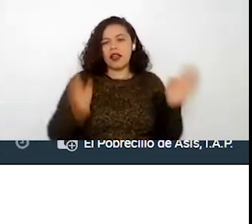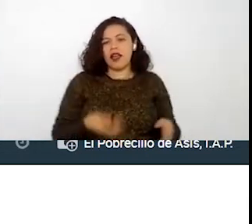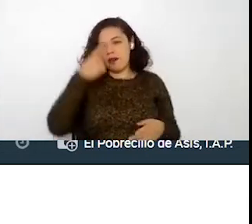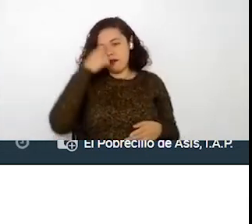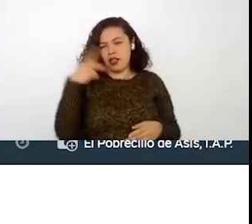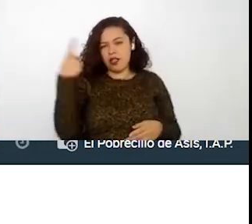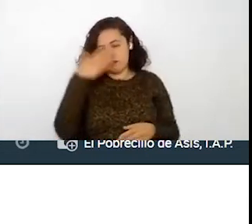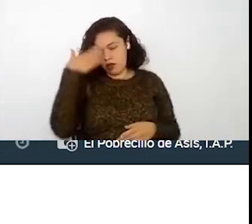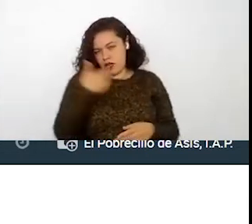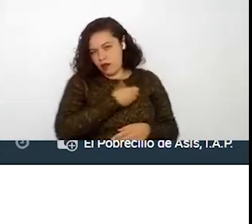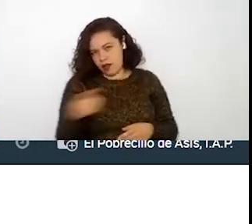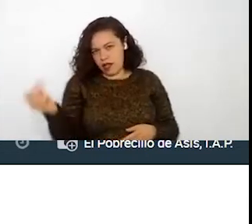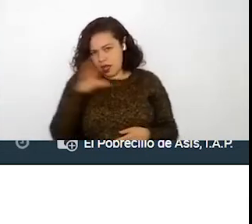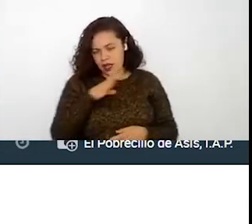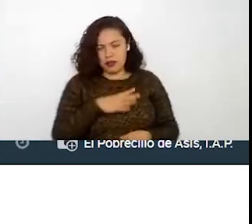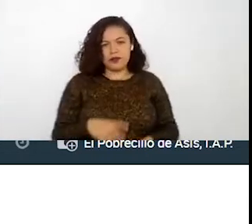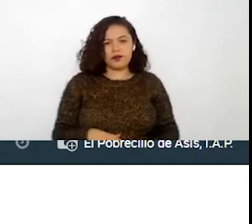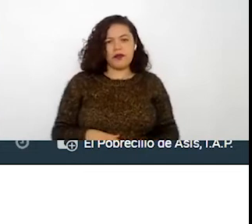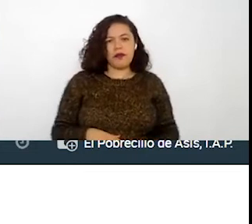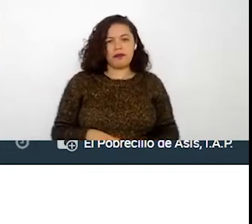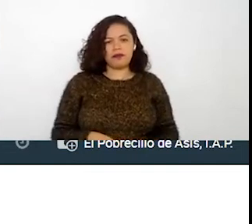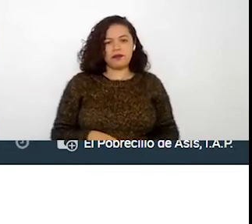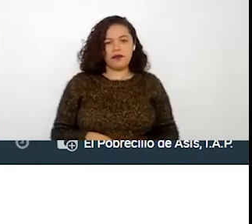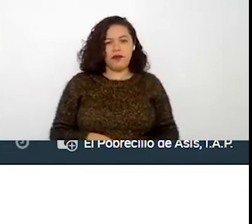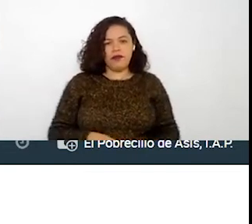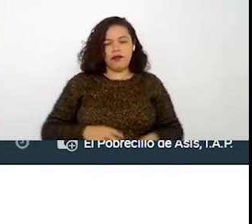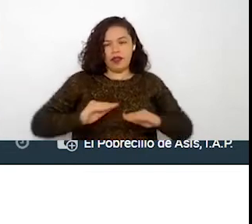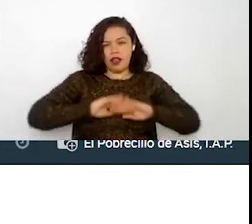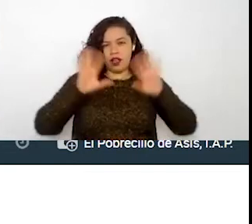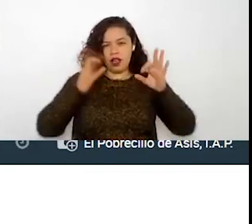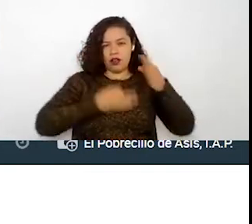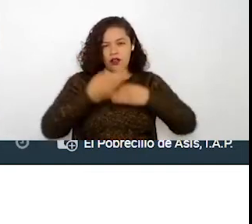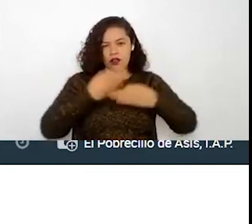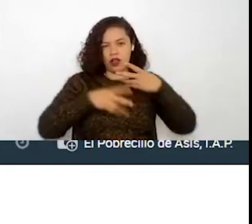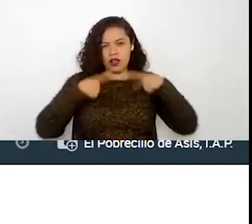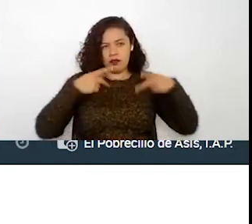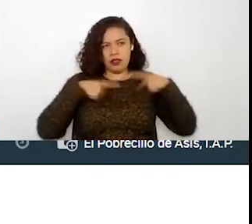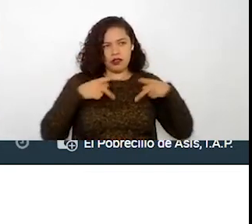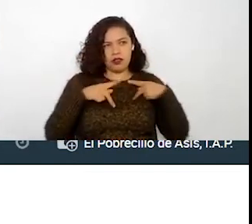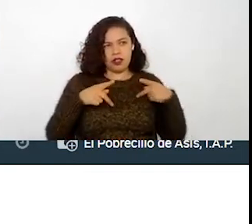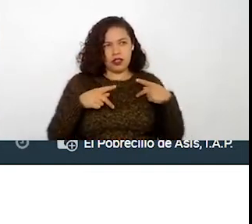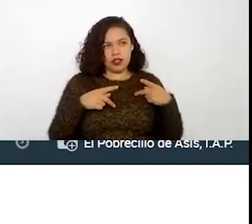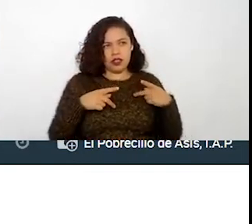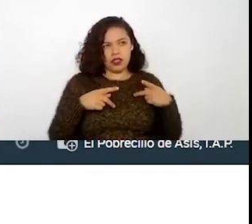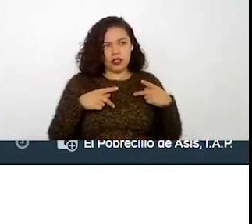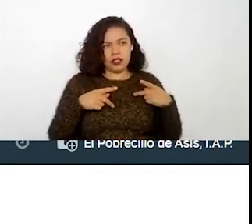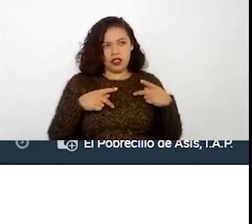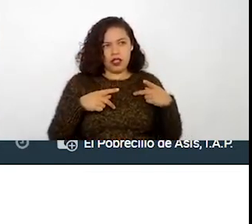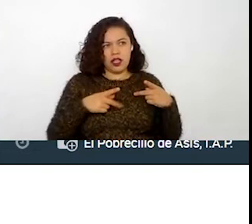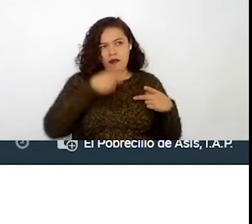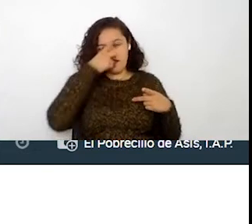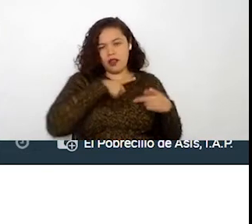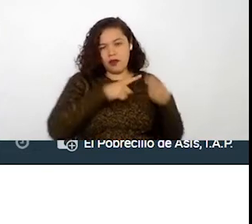la capacidad que tengamos Y por supuesto no todas las personas se acercan a decir cuál es la